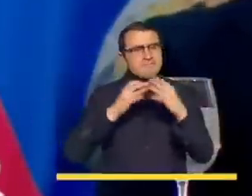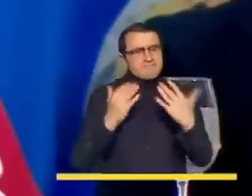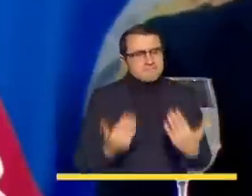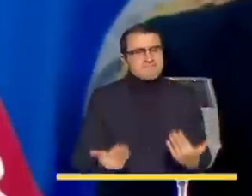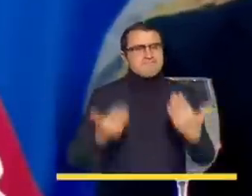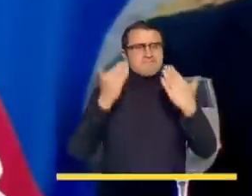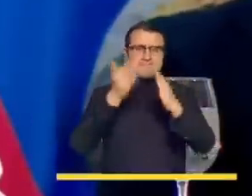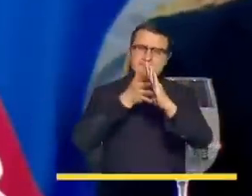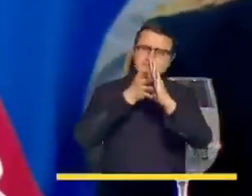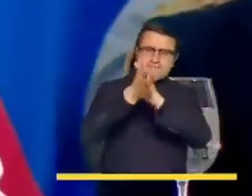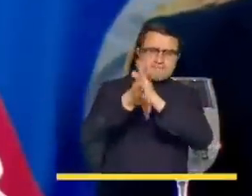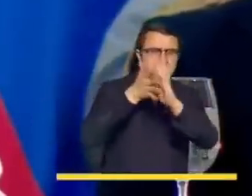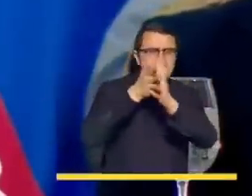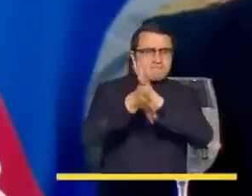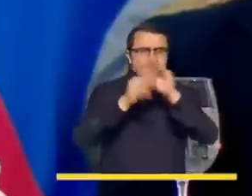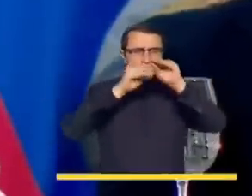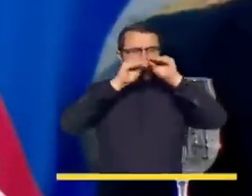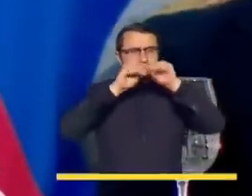informar.